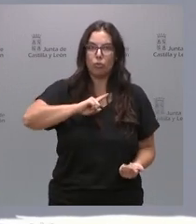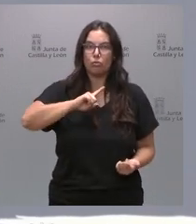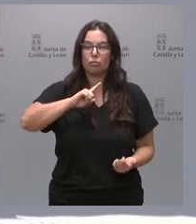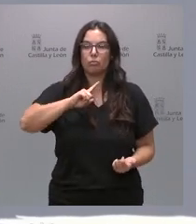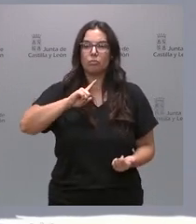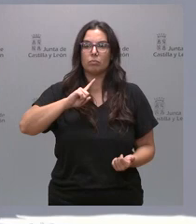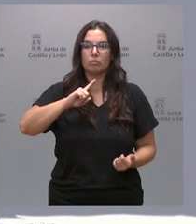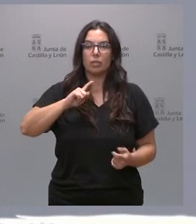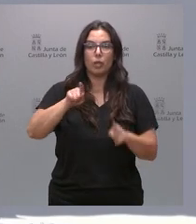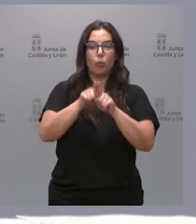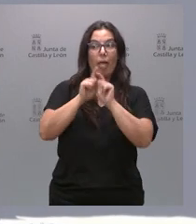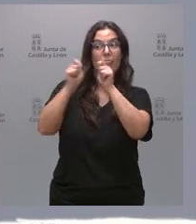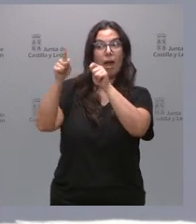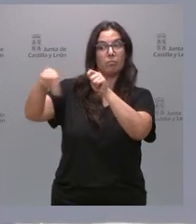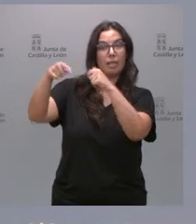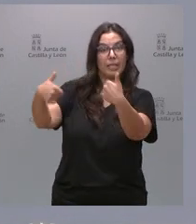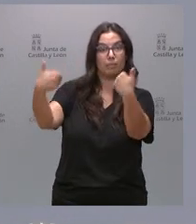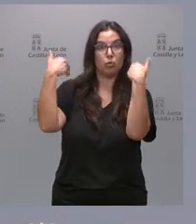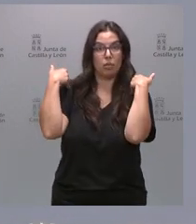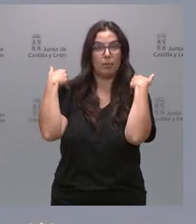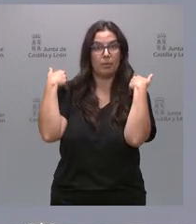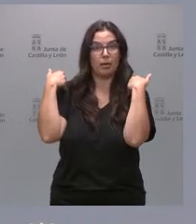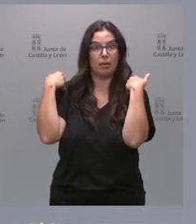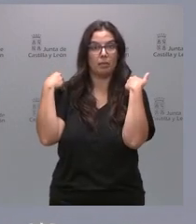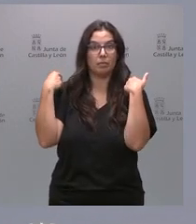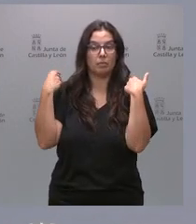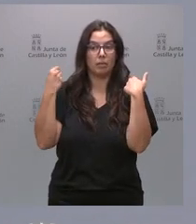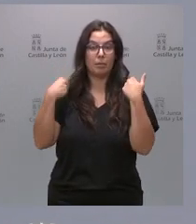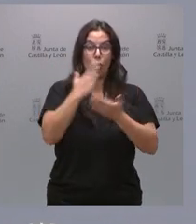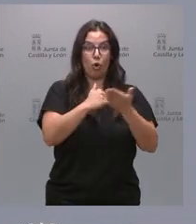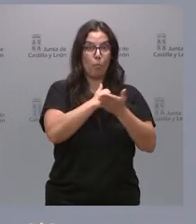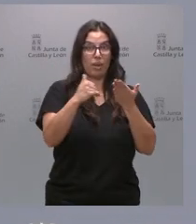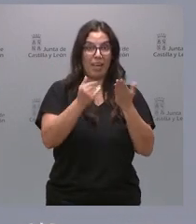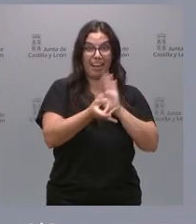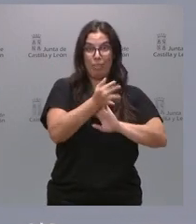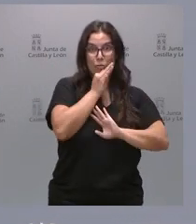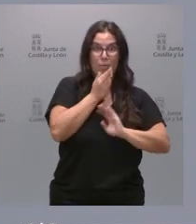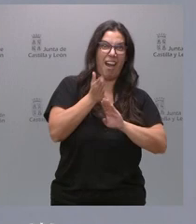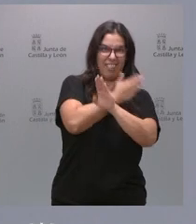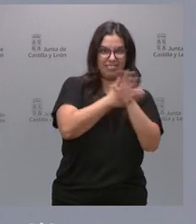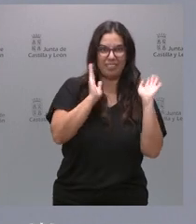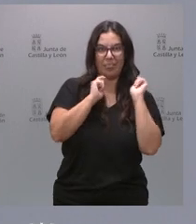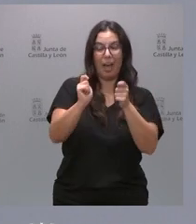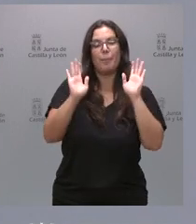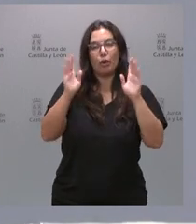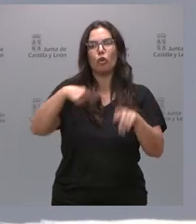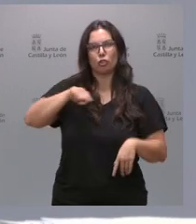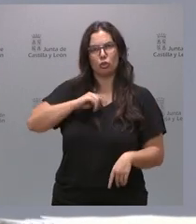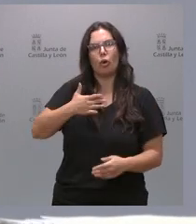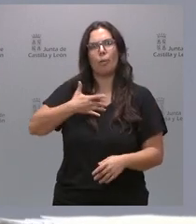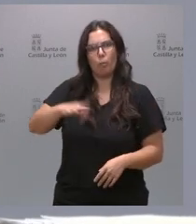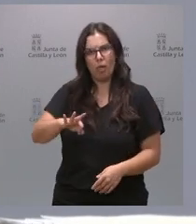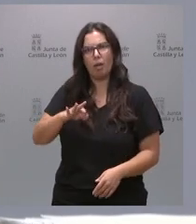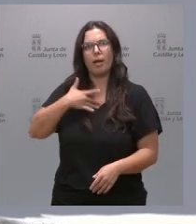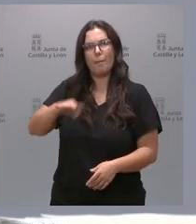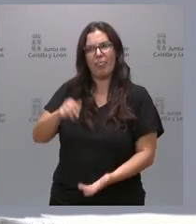de esta concesión que incluso es previa a la existencia de la comunidad Autónoma pues tengamos la capacidad de exigencia y